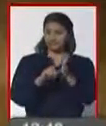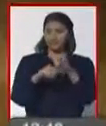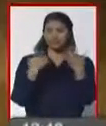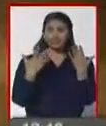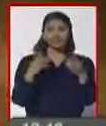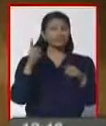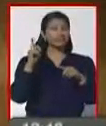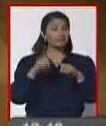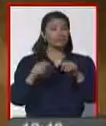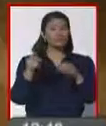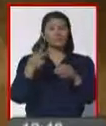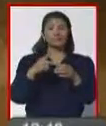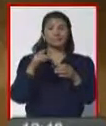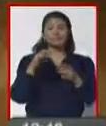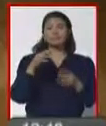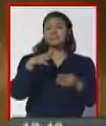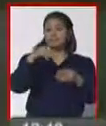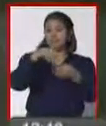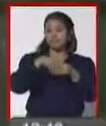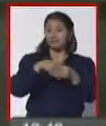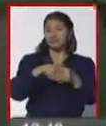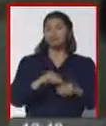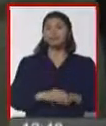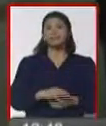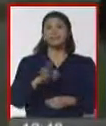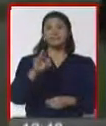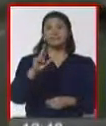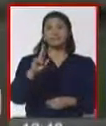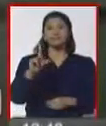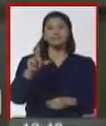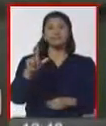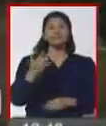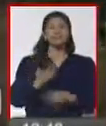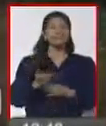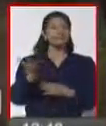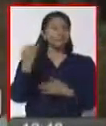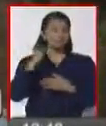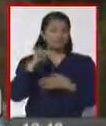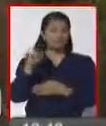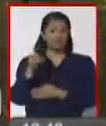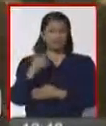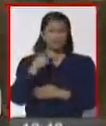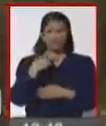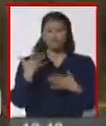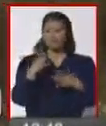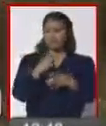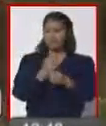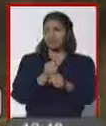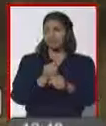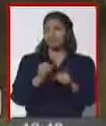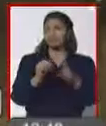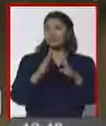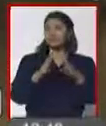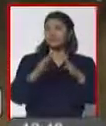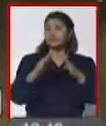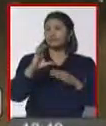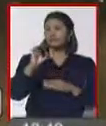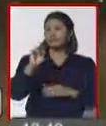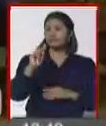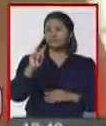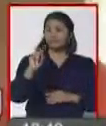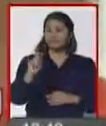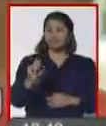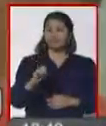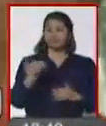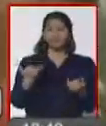de haber sido inhabilitados para las elecciones del iq y la full el pasado jueves un grupo de universitarios tomó las instalaciones de la corte